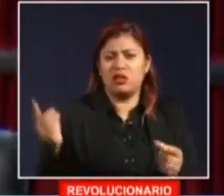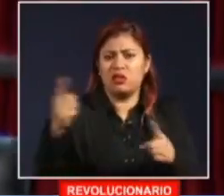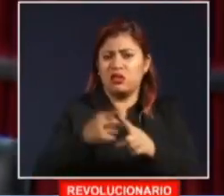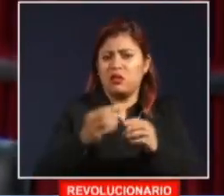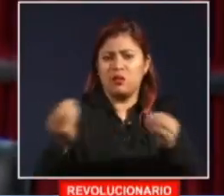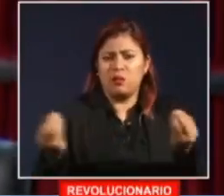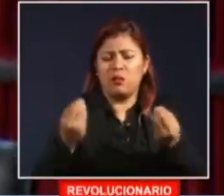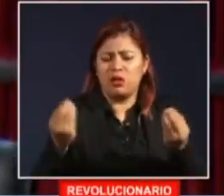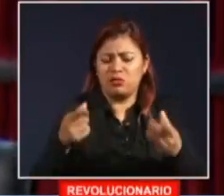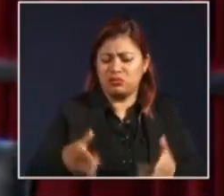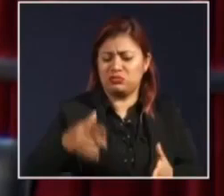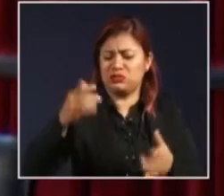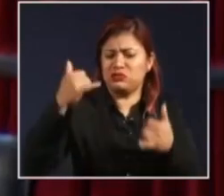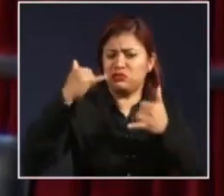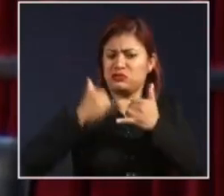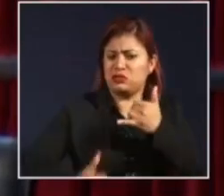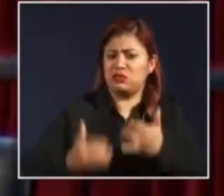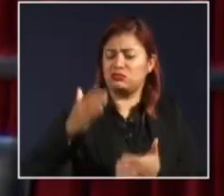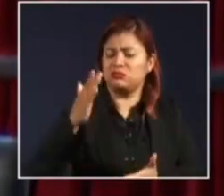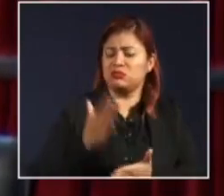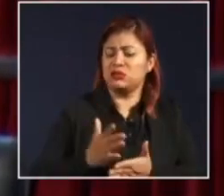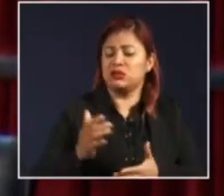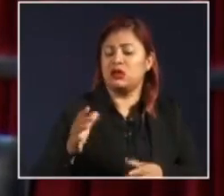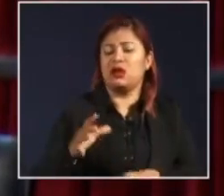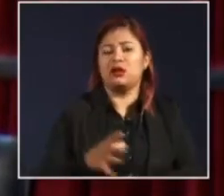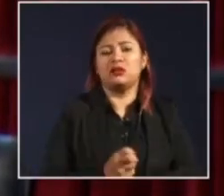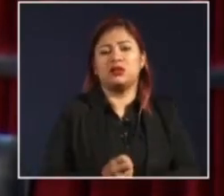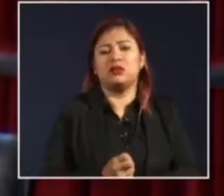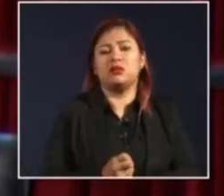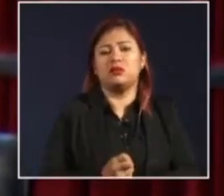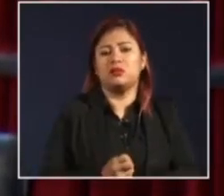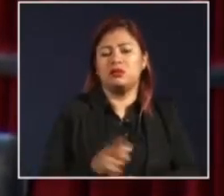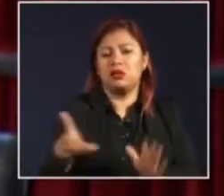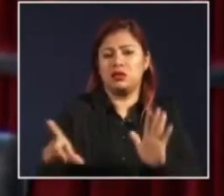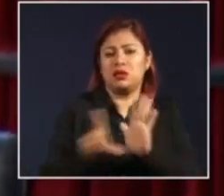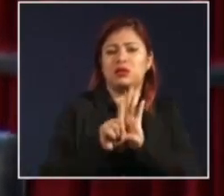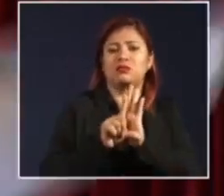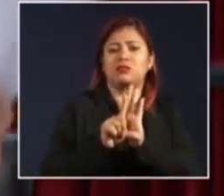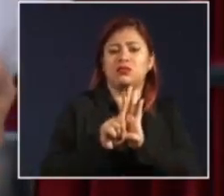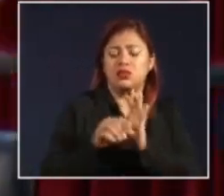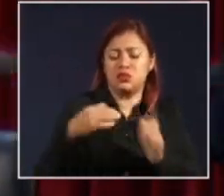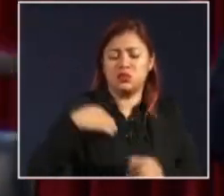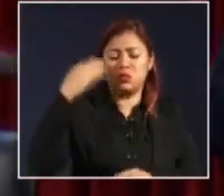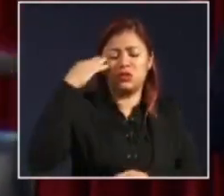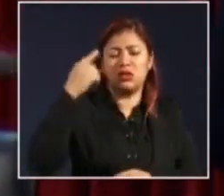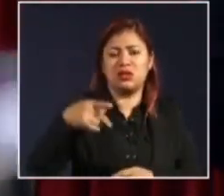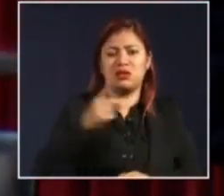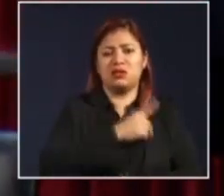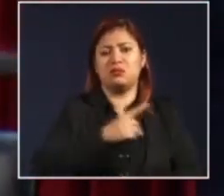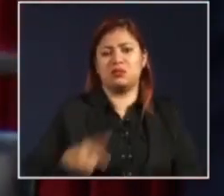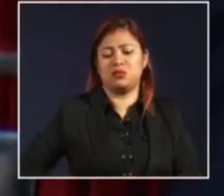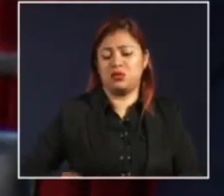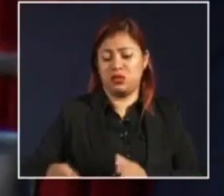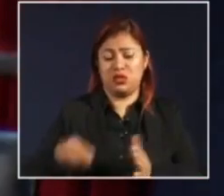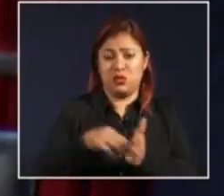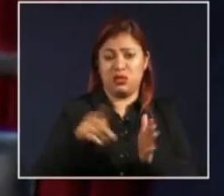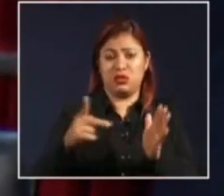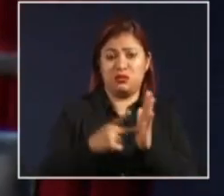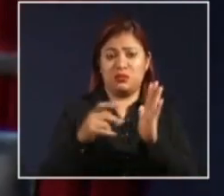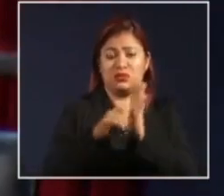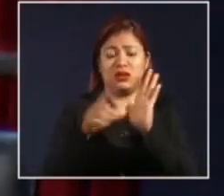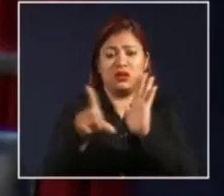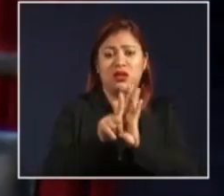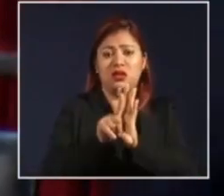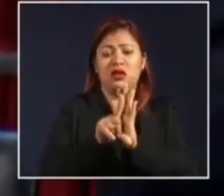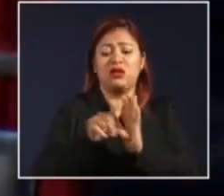hay que pararlo y vamos a hacerlo a través de una ley. Y yo sé que los diputados que le toque este proyecto de ley van